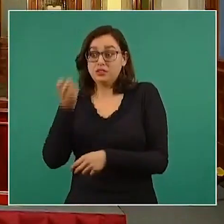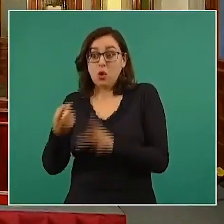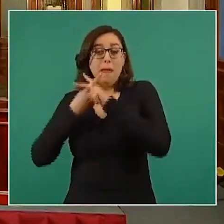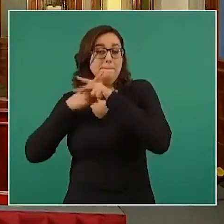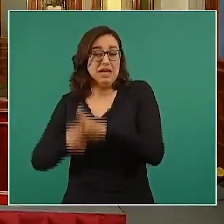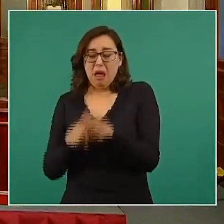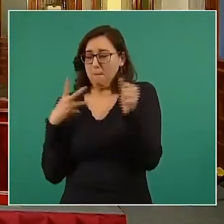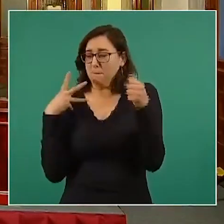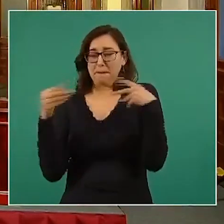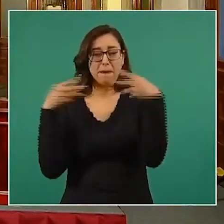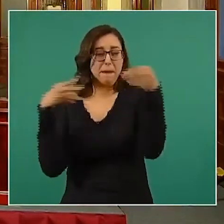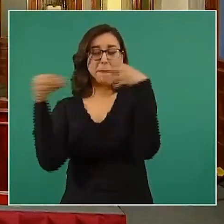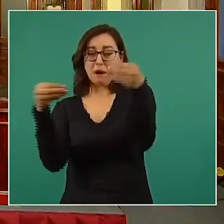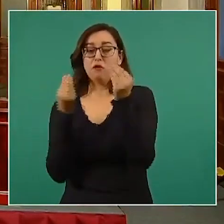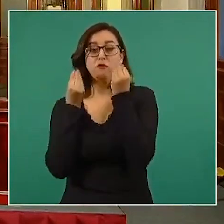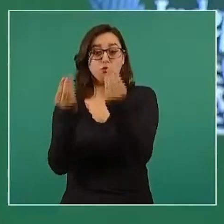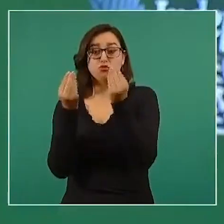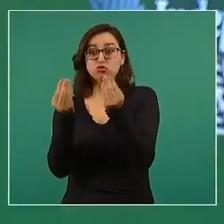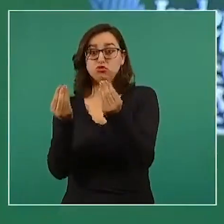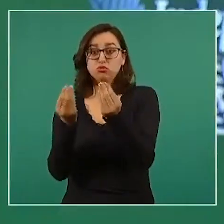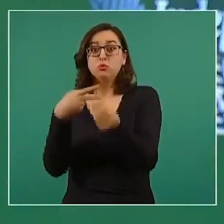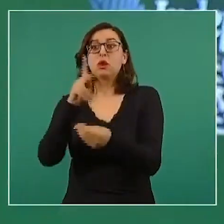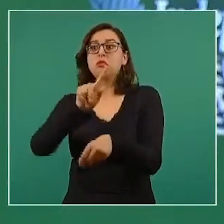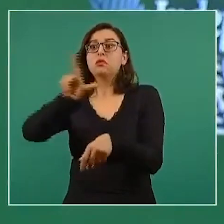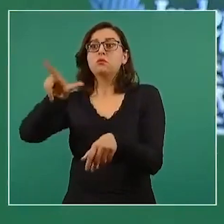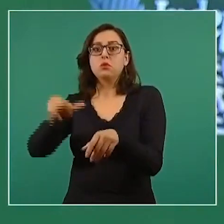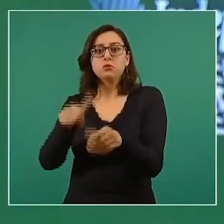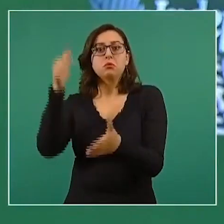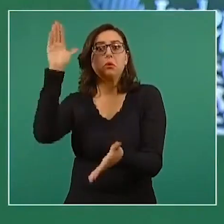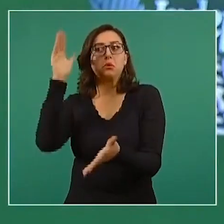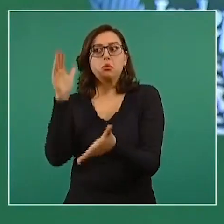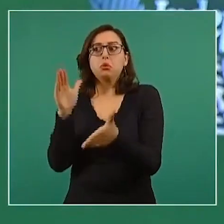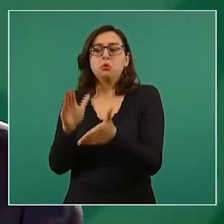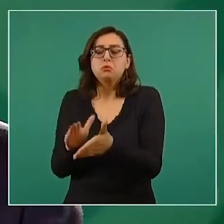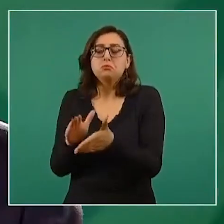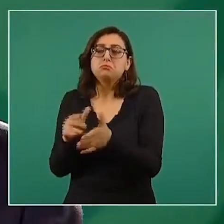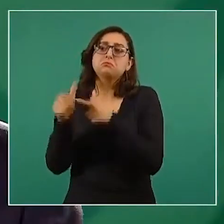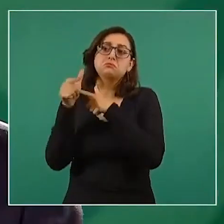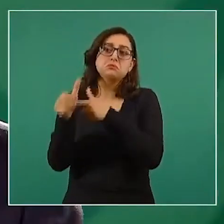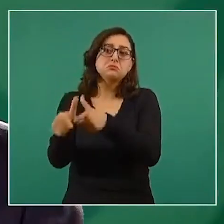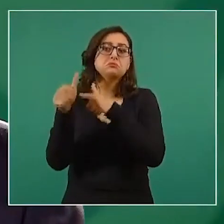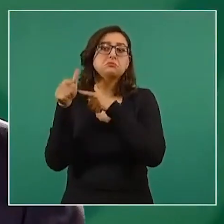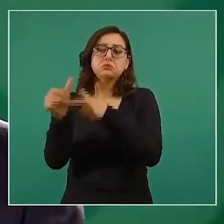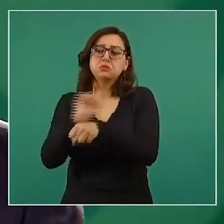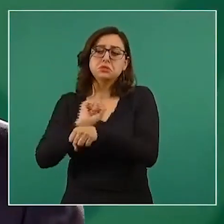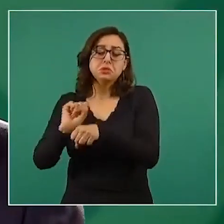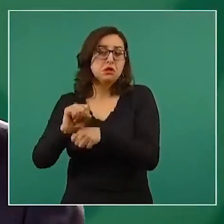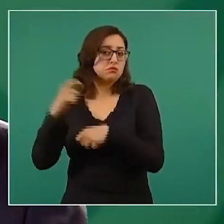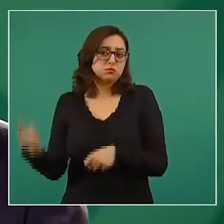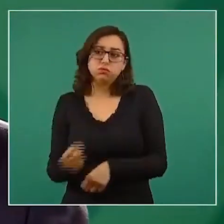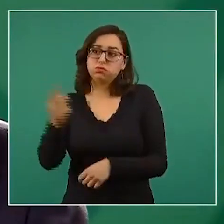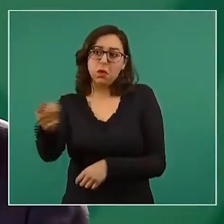se incorpora a ciclos estacionales. Estos son los escenarios predecibles del comportamiento de esa epidemia.